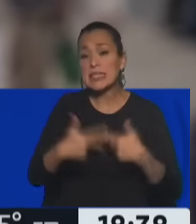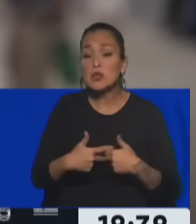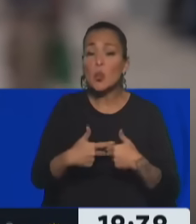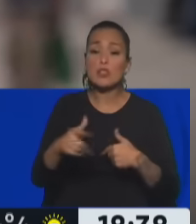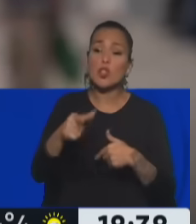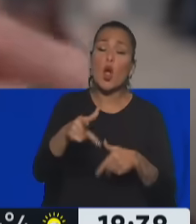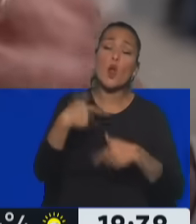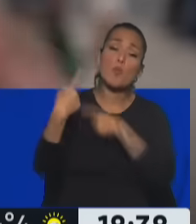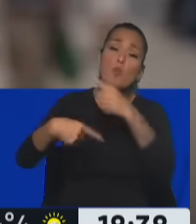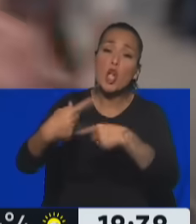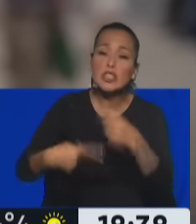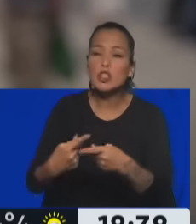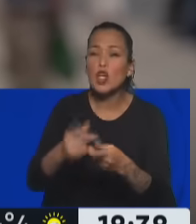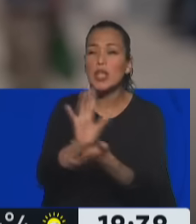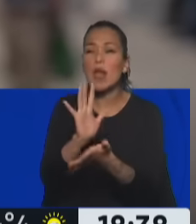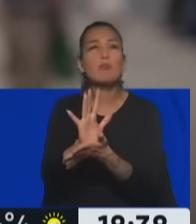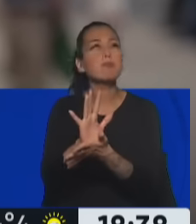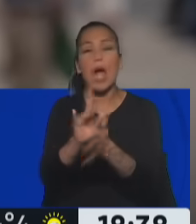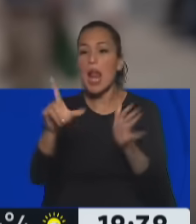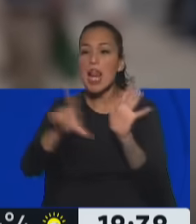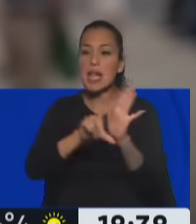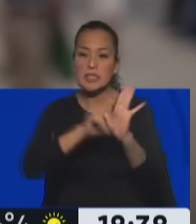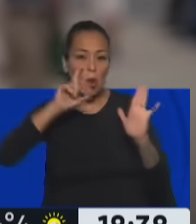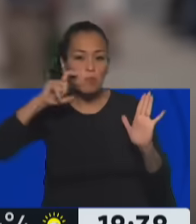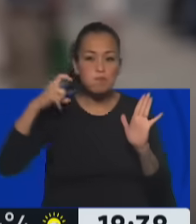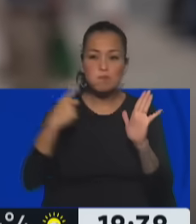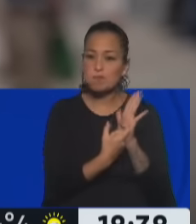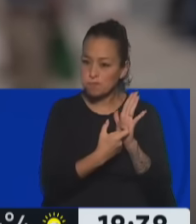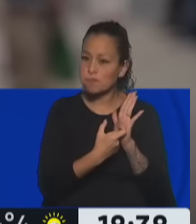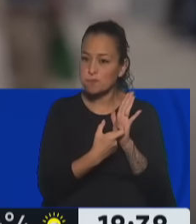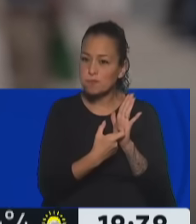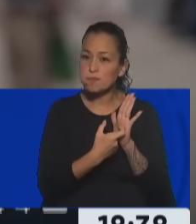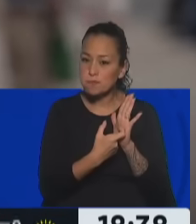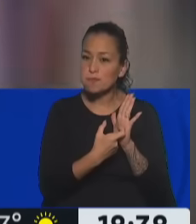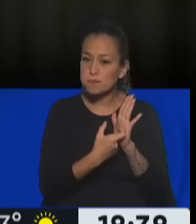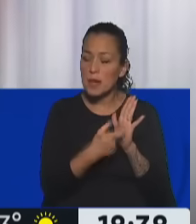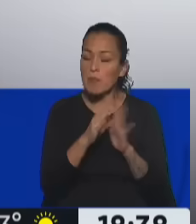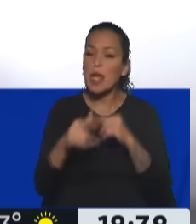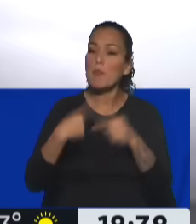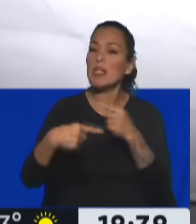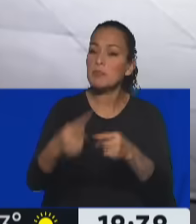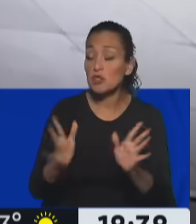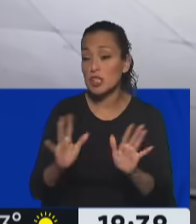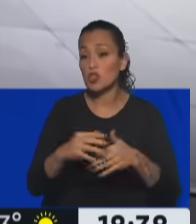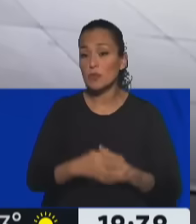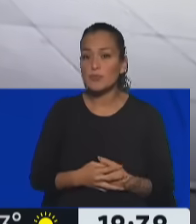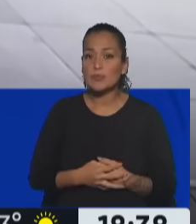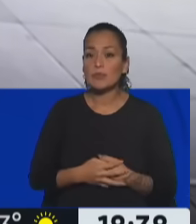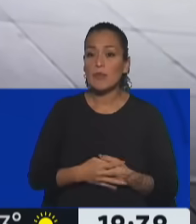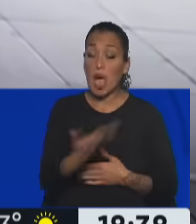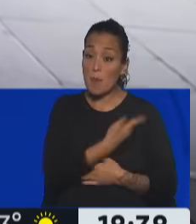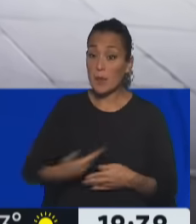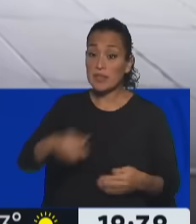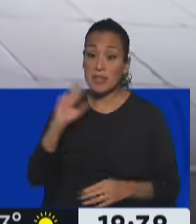procesos que rompieron las mismas leyes que se pusieron para hacer el proceso. La presidenta